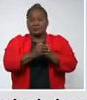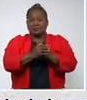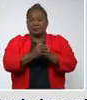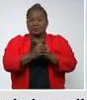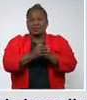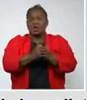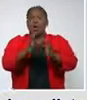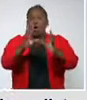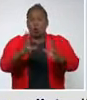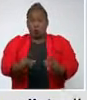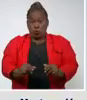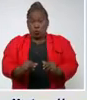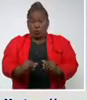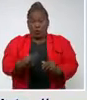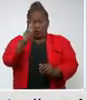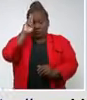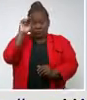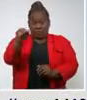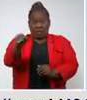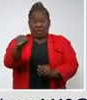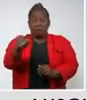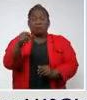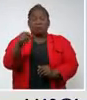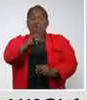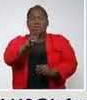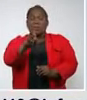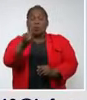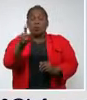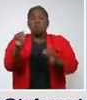de activos importante,